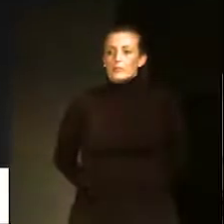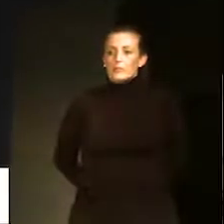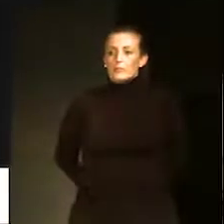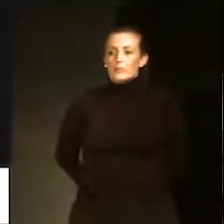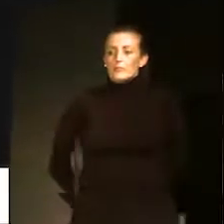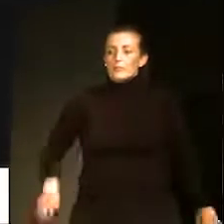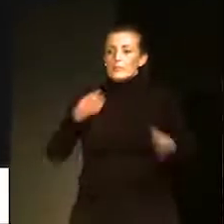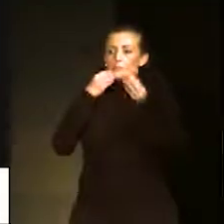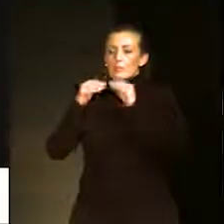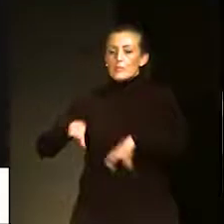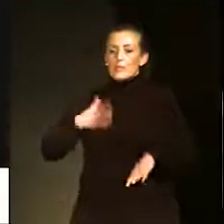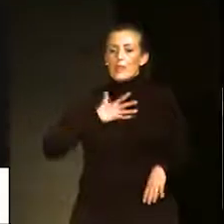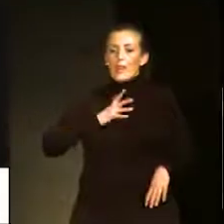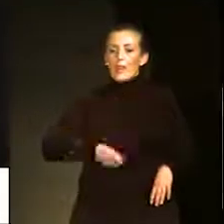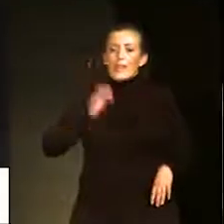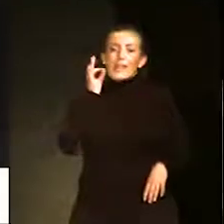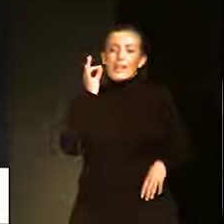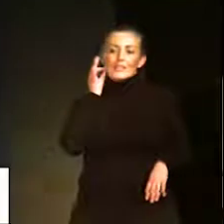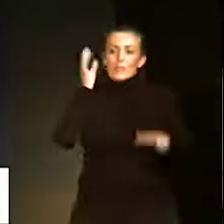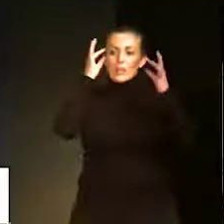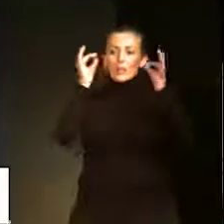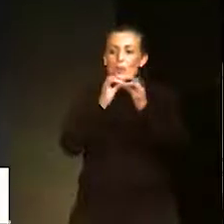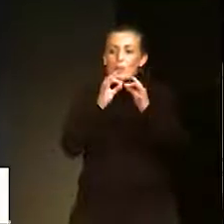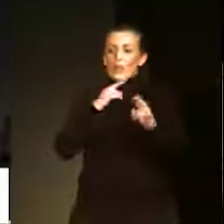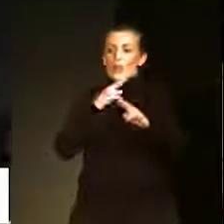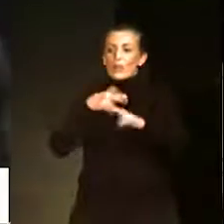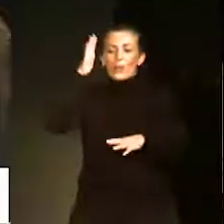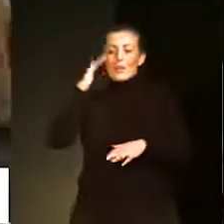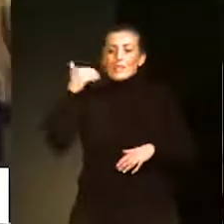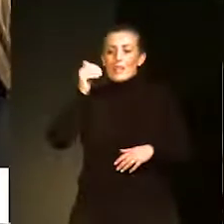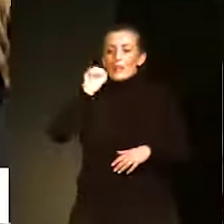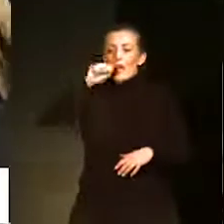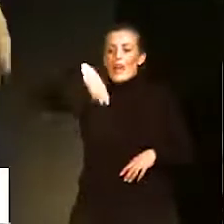Tiene la palabra la alcaldesa de Córdoba, Isabel Ambrosio Palos.